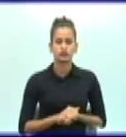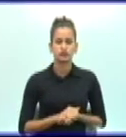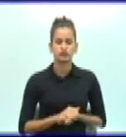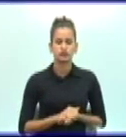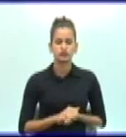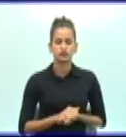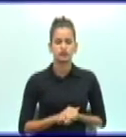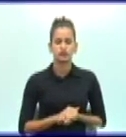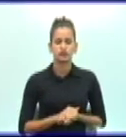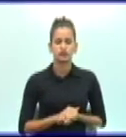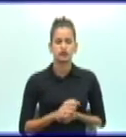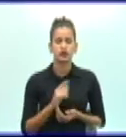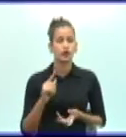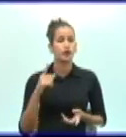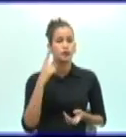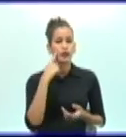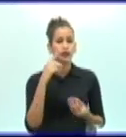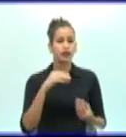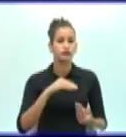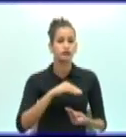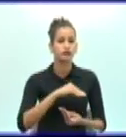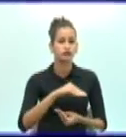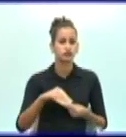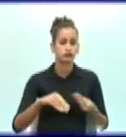Vamos a ver ahora la traslación.